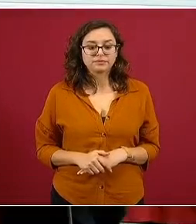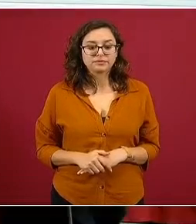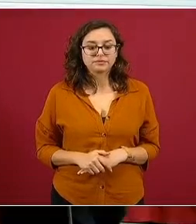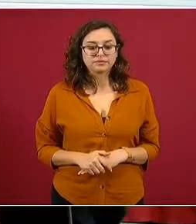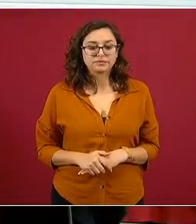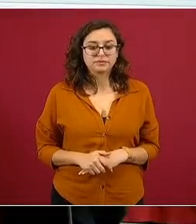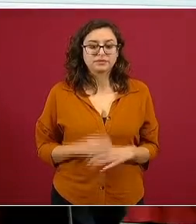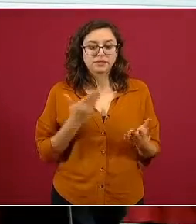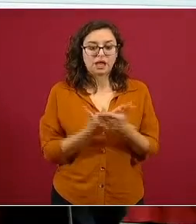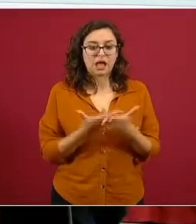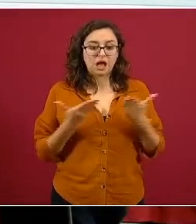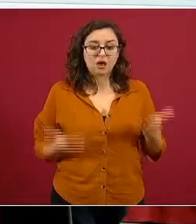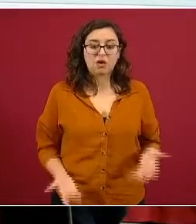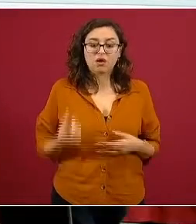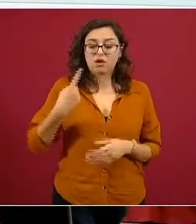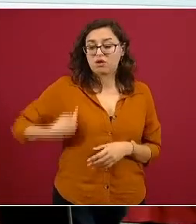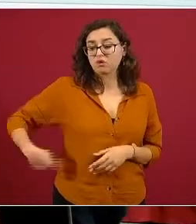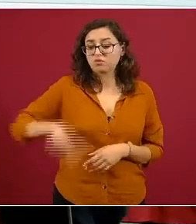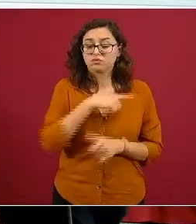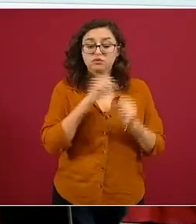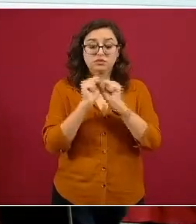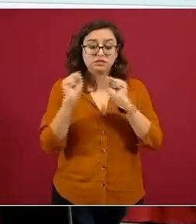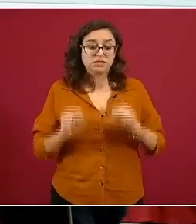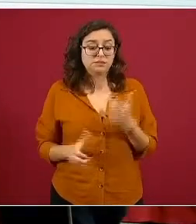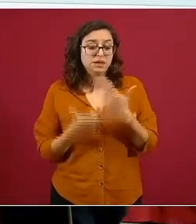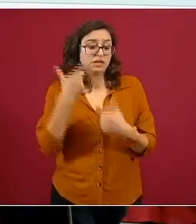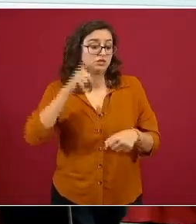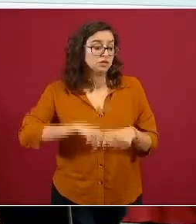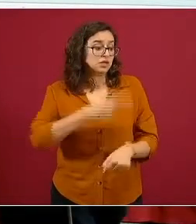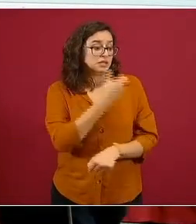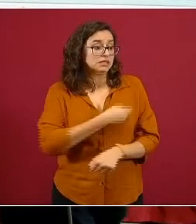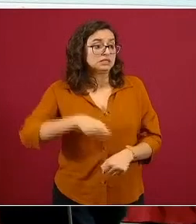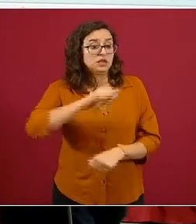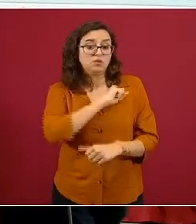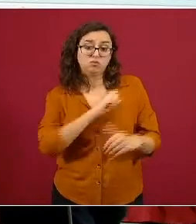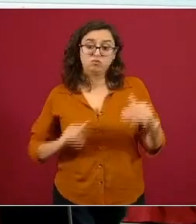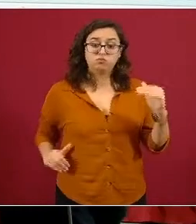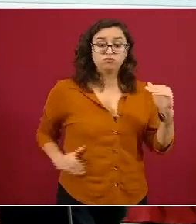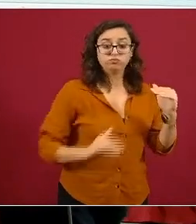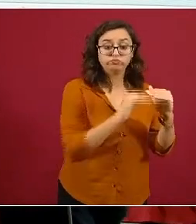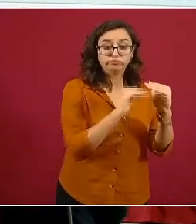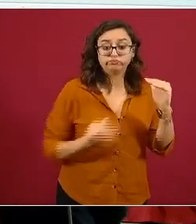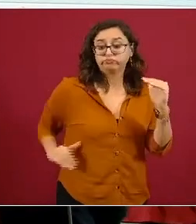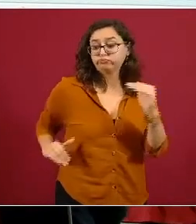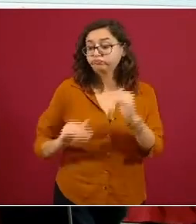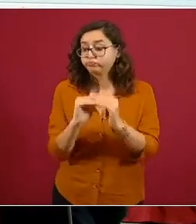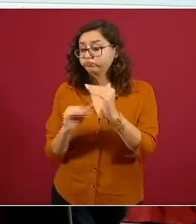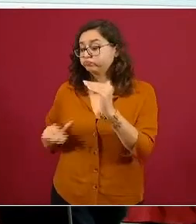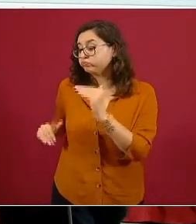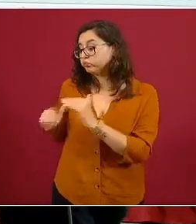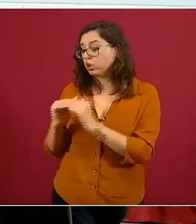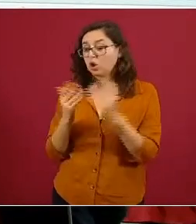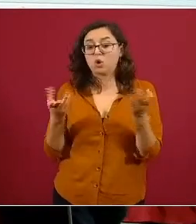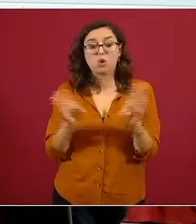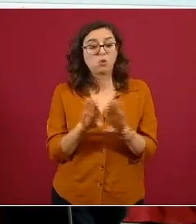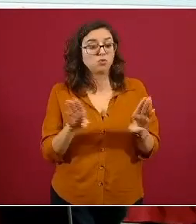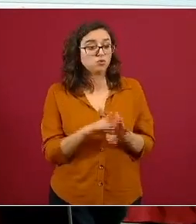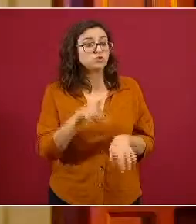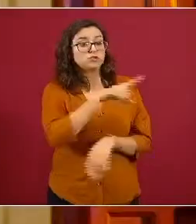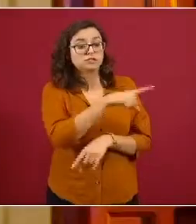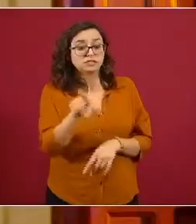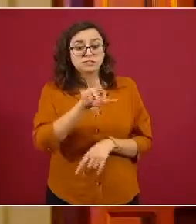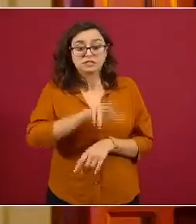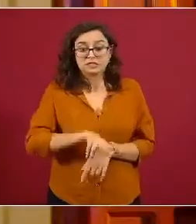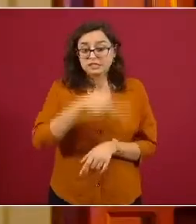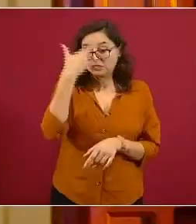estamos planteando como Sistema Nacional de Salud? Y ustedes recordarán, y muchos me preguntan a veces, oiga doctora, ¿ya va a empezar